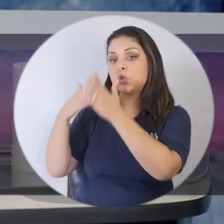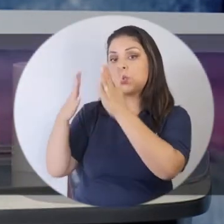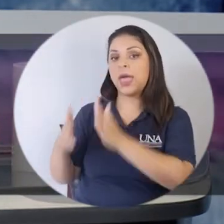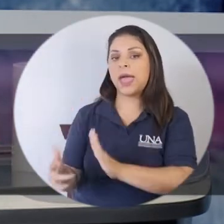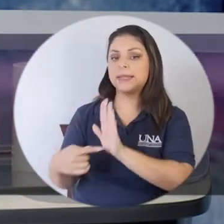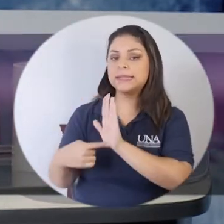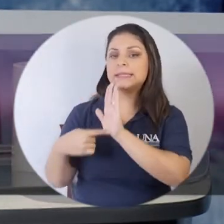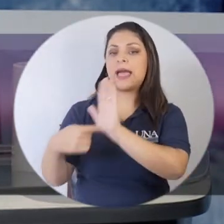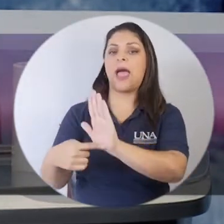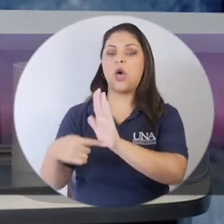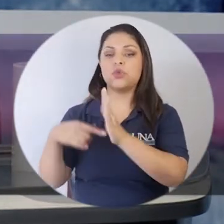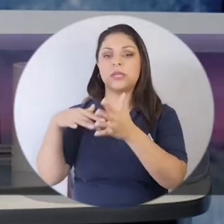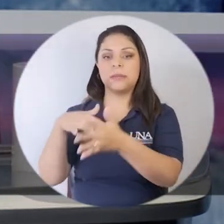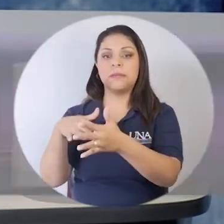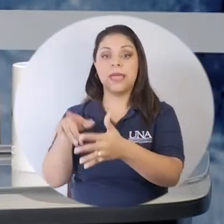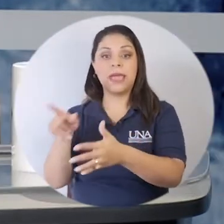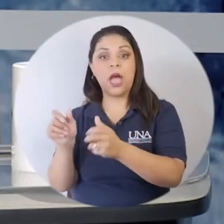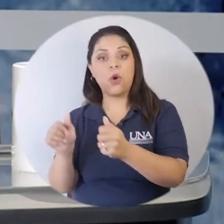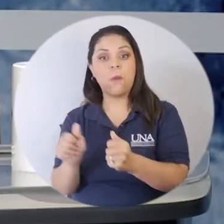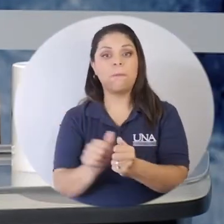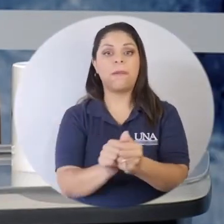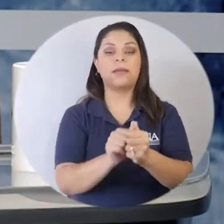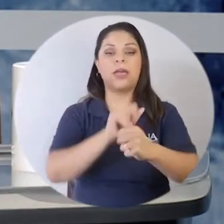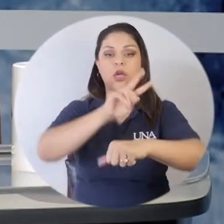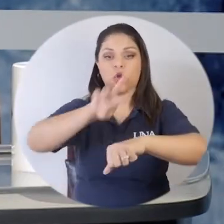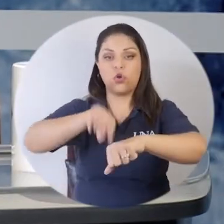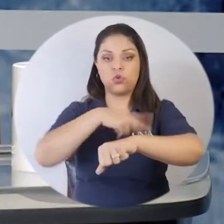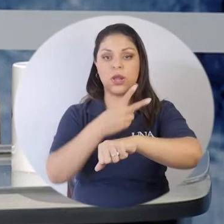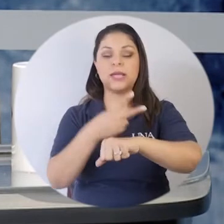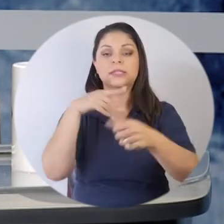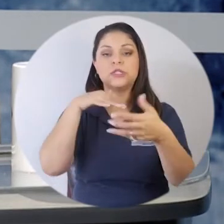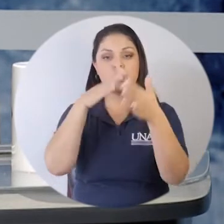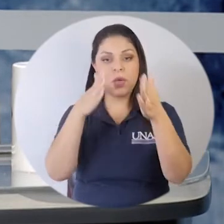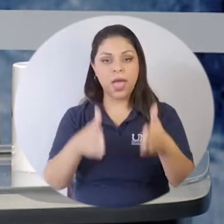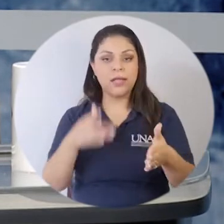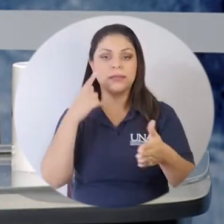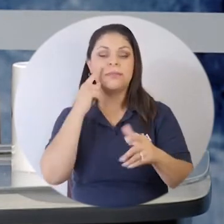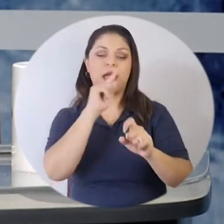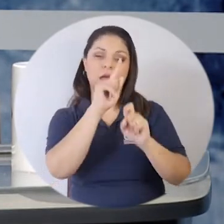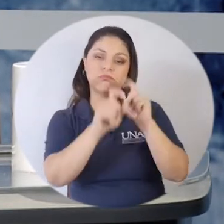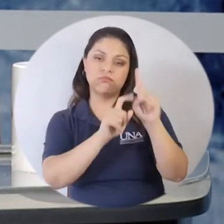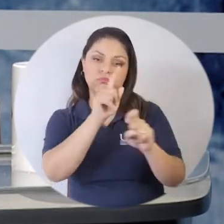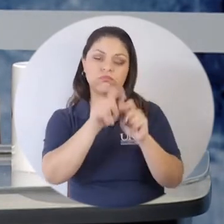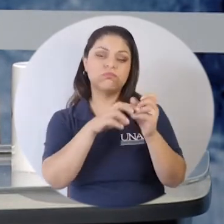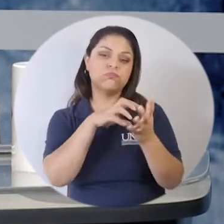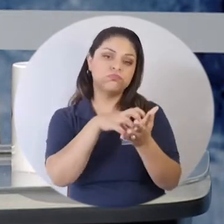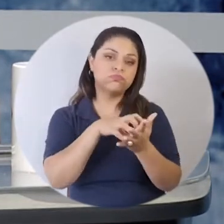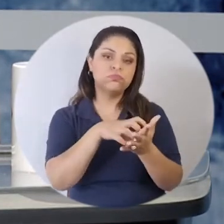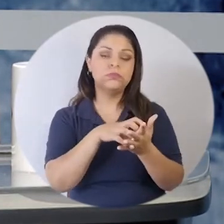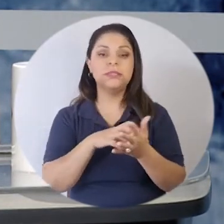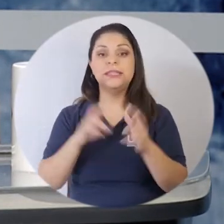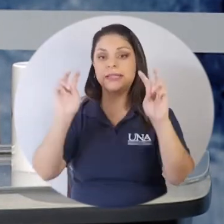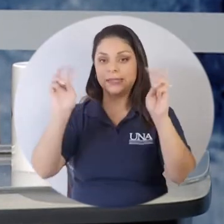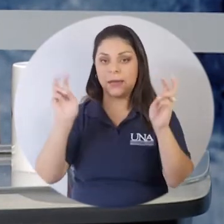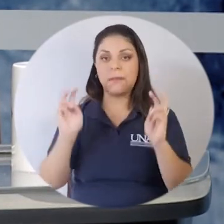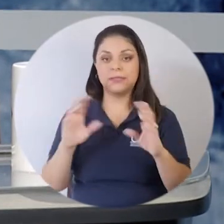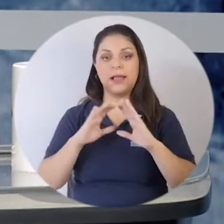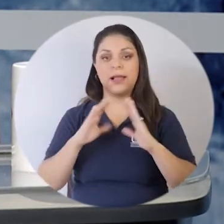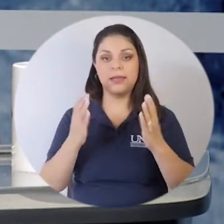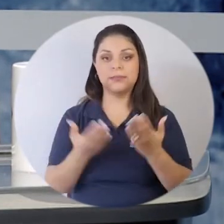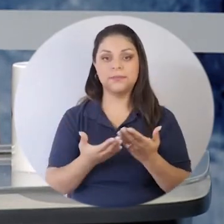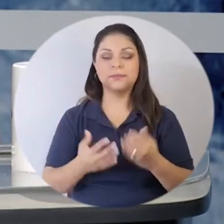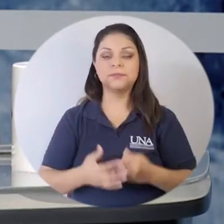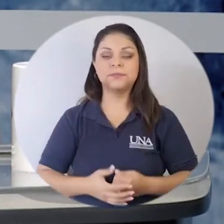académicamente acompañan en espacios semanales de 2 horas a los estudiantes para aclaración de dudas y consultas de los temas vistos en